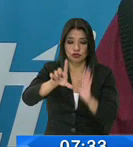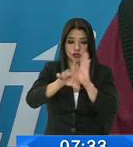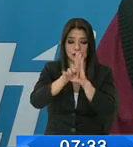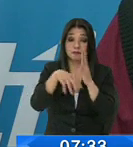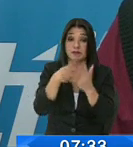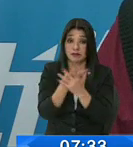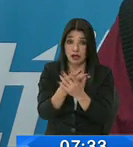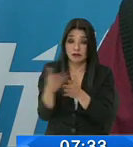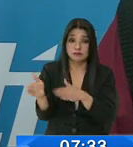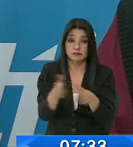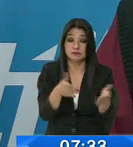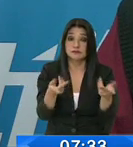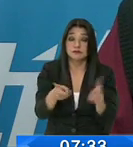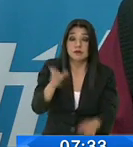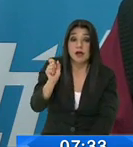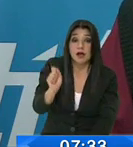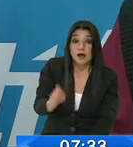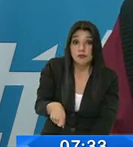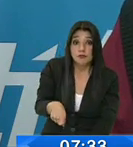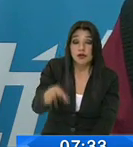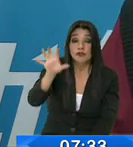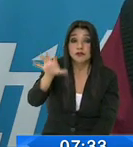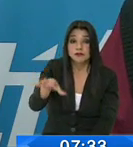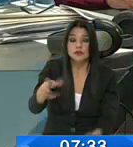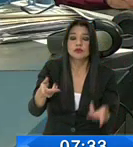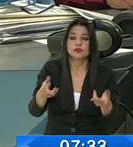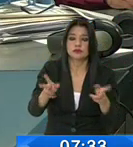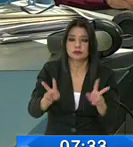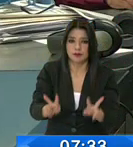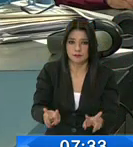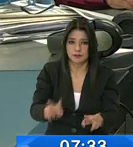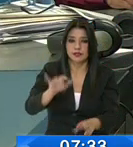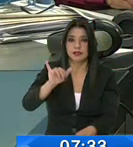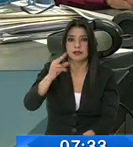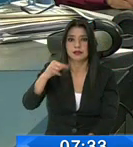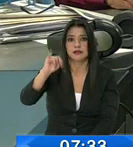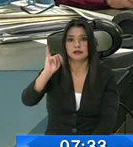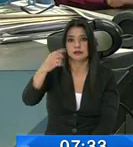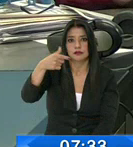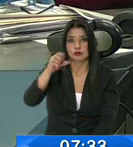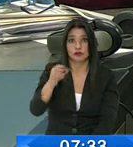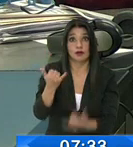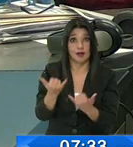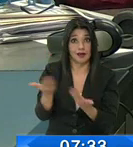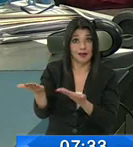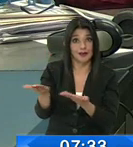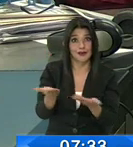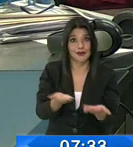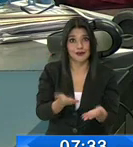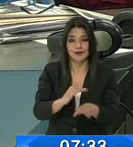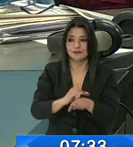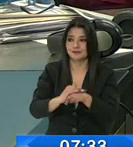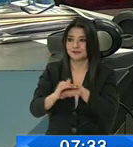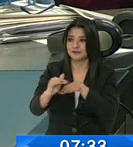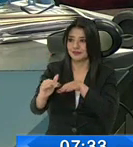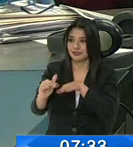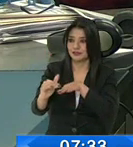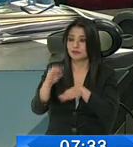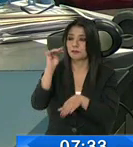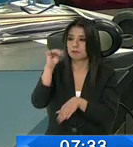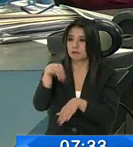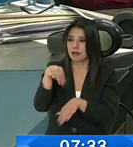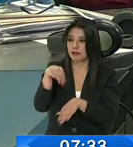como abogado del estado el procurador general del estado doctor íñigo salvador que está con nosotros este martes doctor